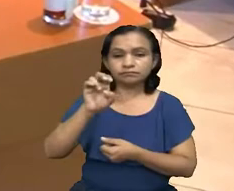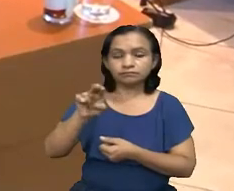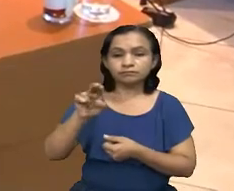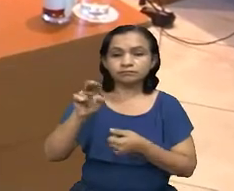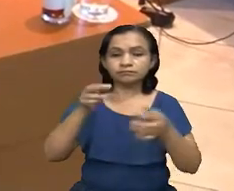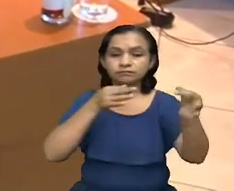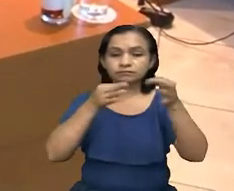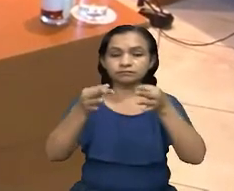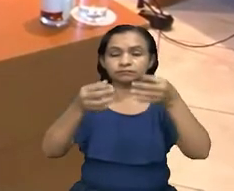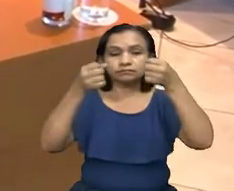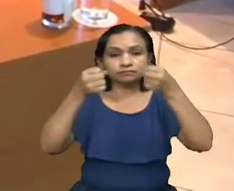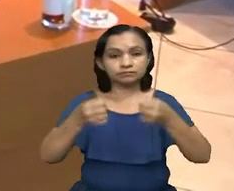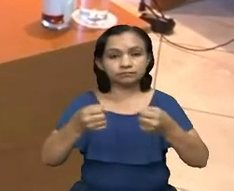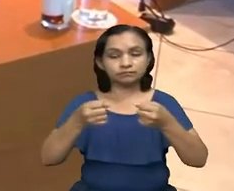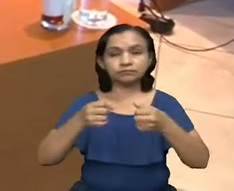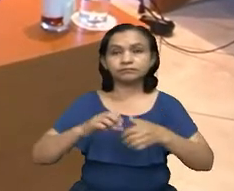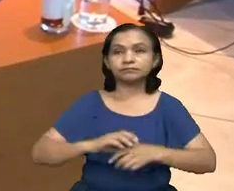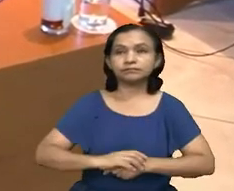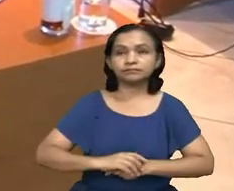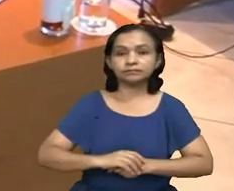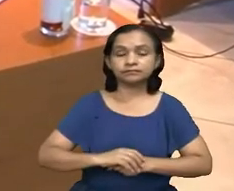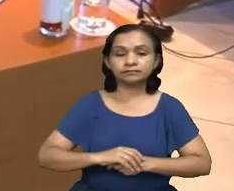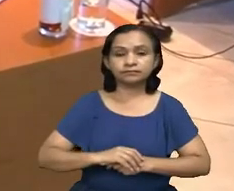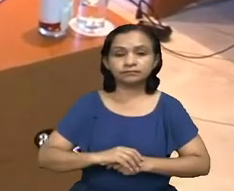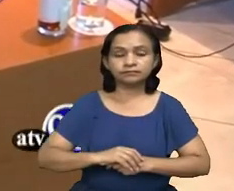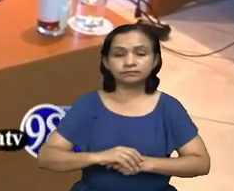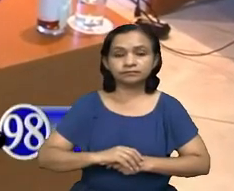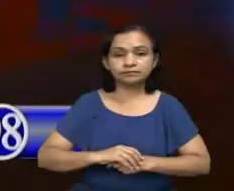canal parlamentario les informó Elmer Marcia.